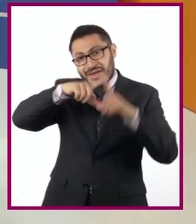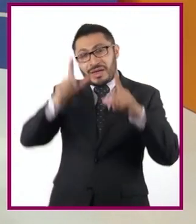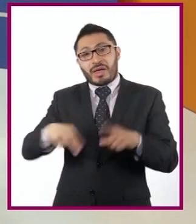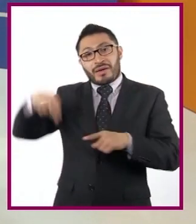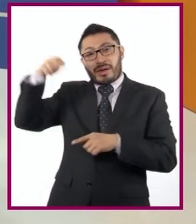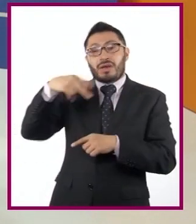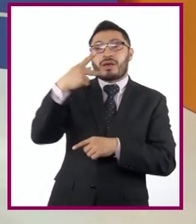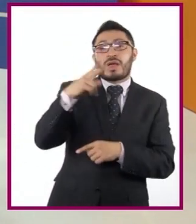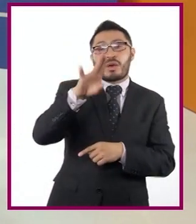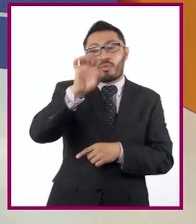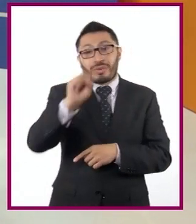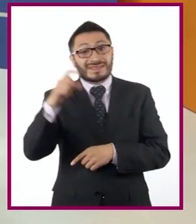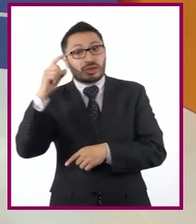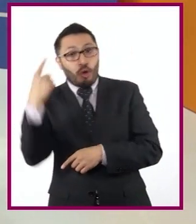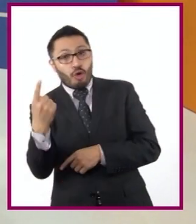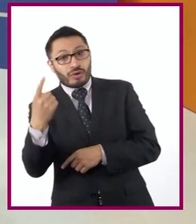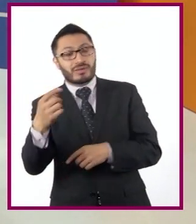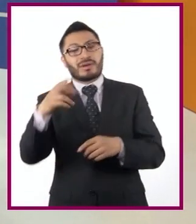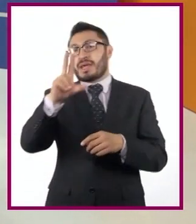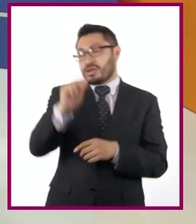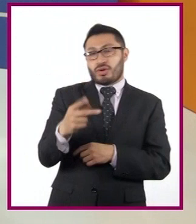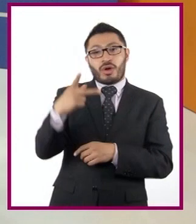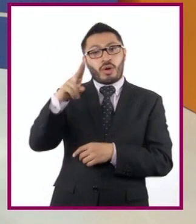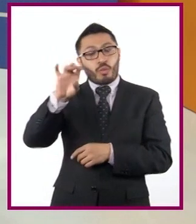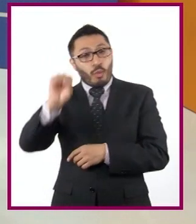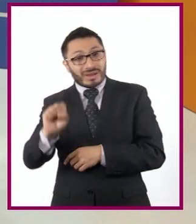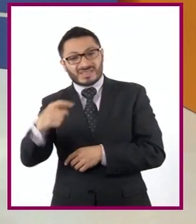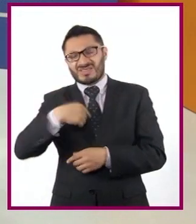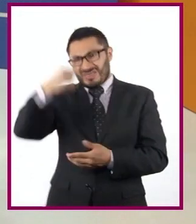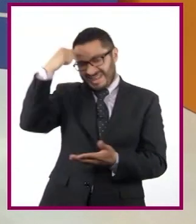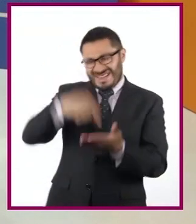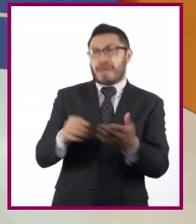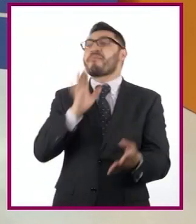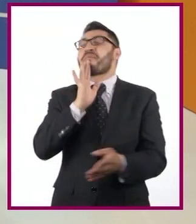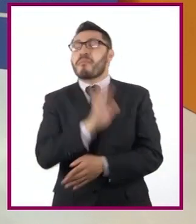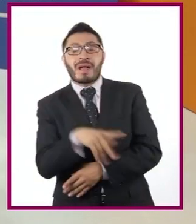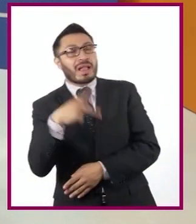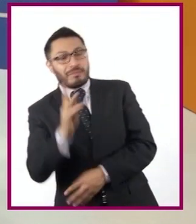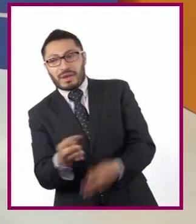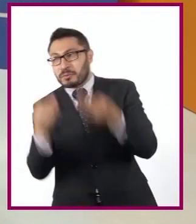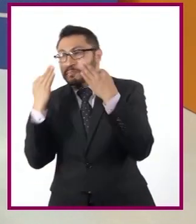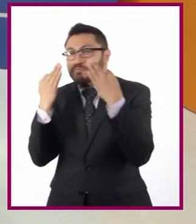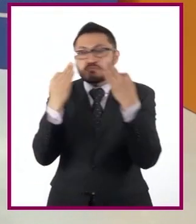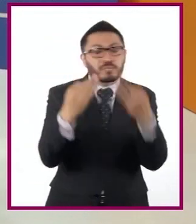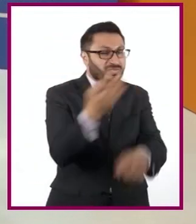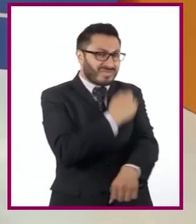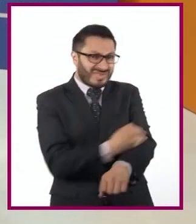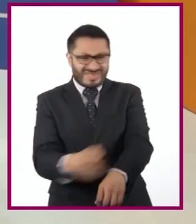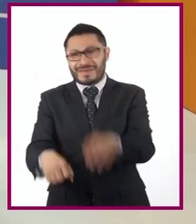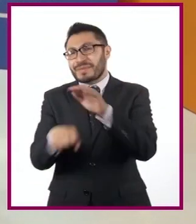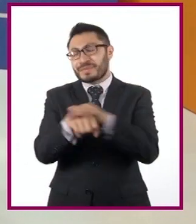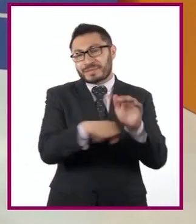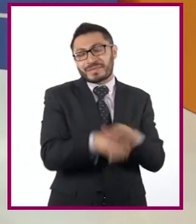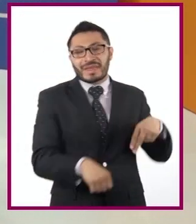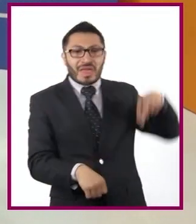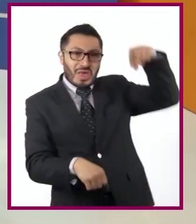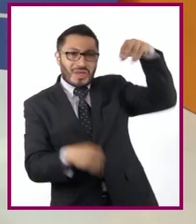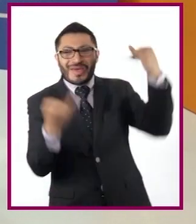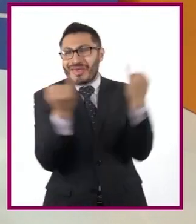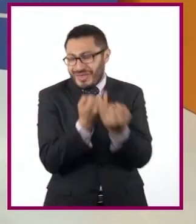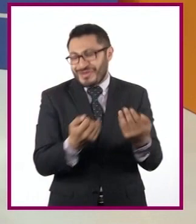pues. Yo creía que estaban pronunciando mal las palabras, pero al observar que la familia de mis amigos del norte hablan